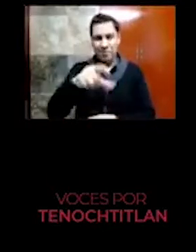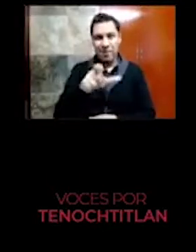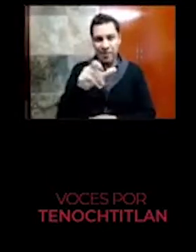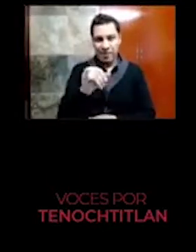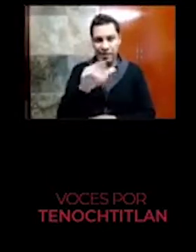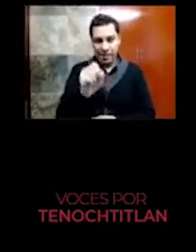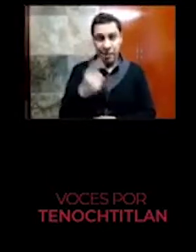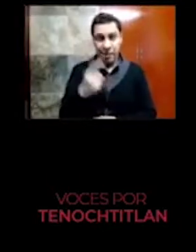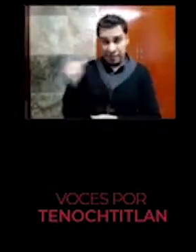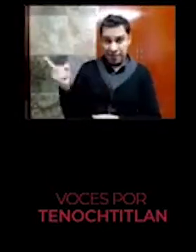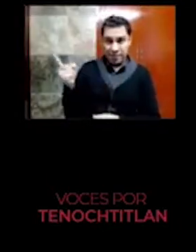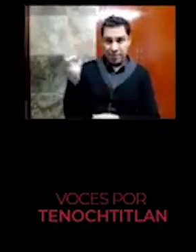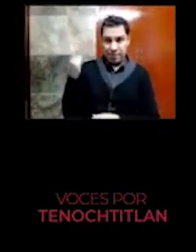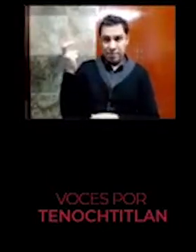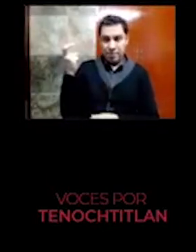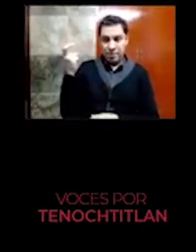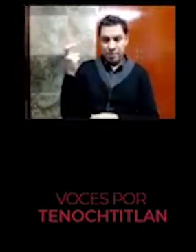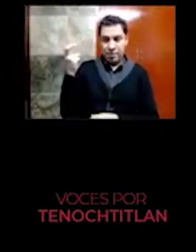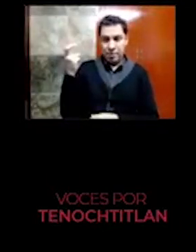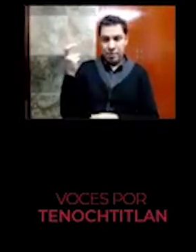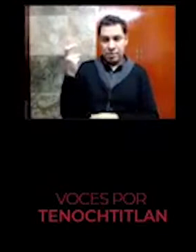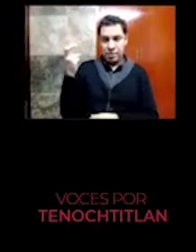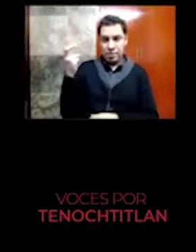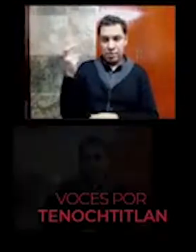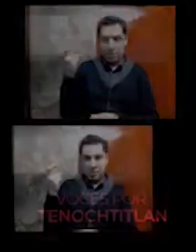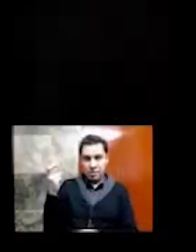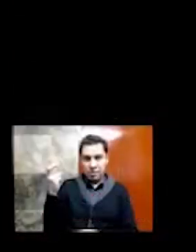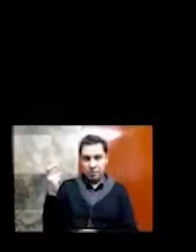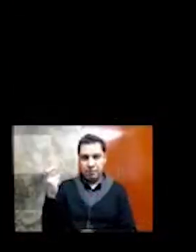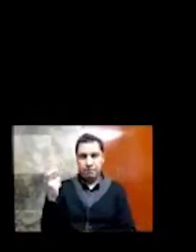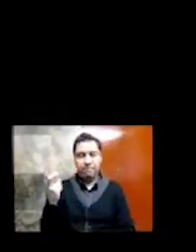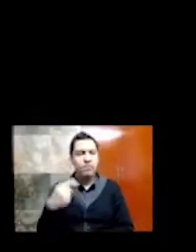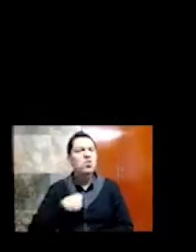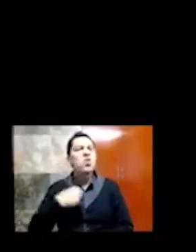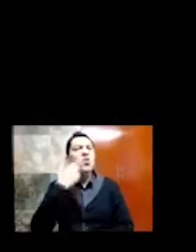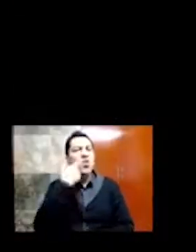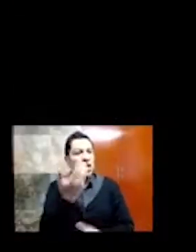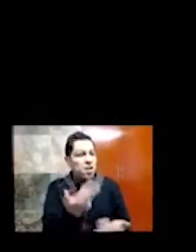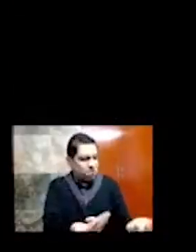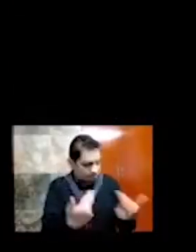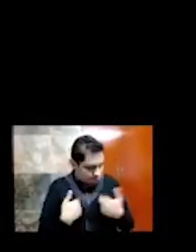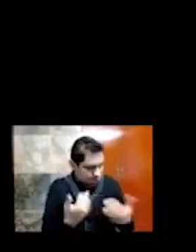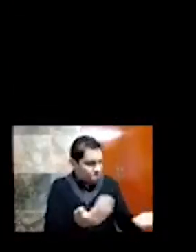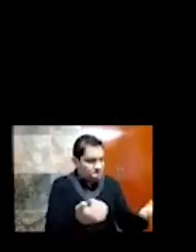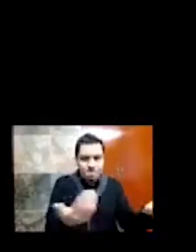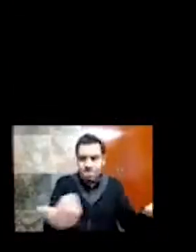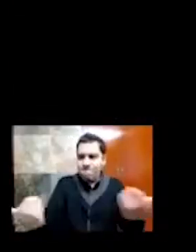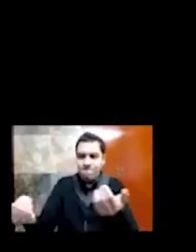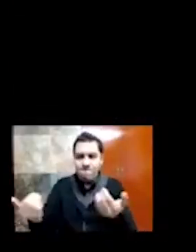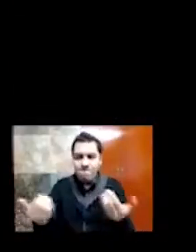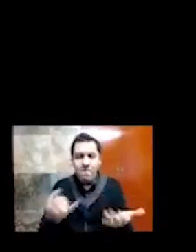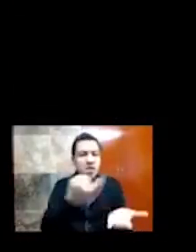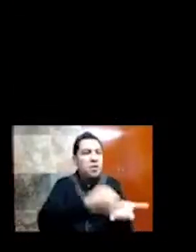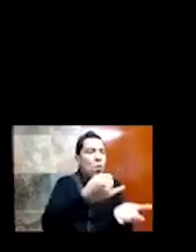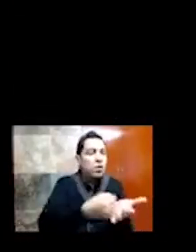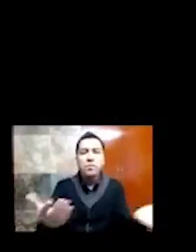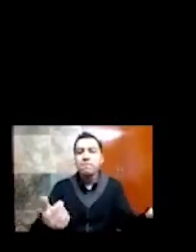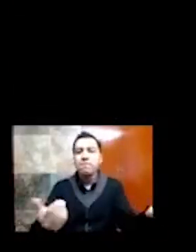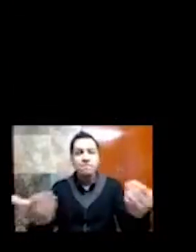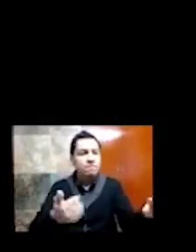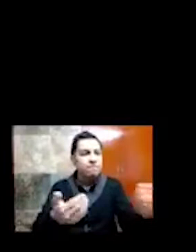Cuando Maxtla pide un obsequio